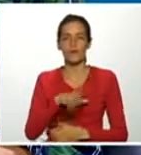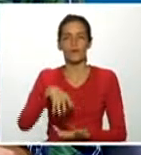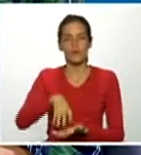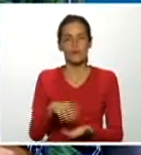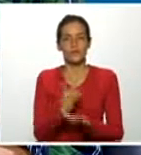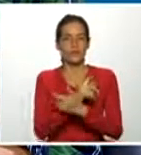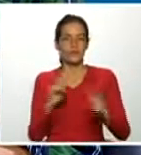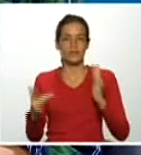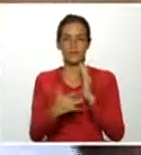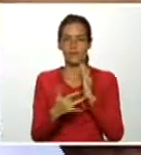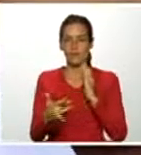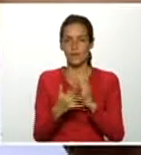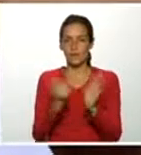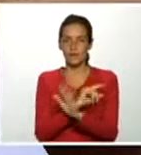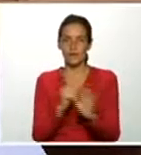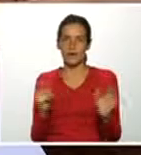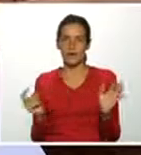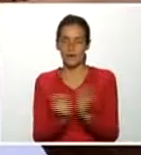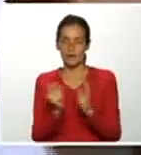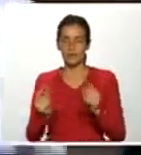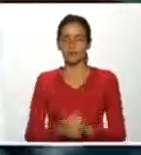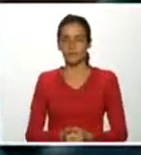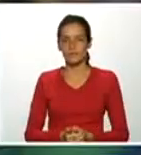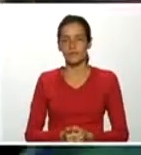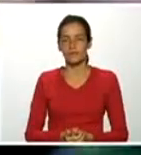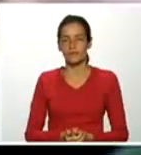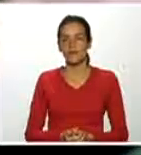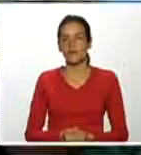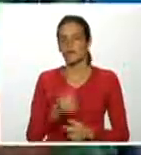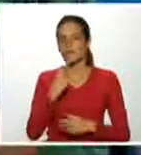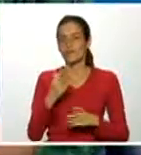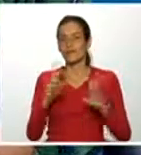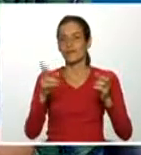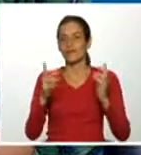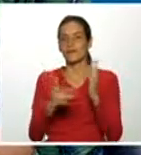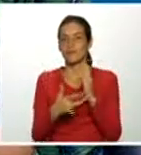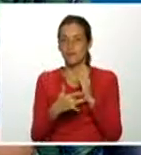soberanía tecnológica integral. Como la soberanía tecnológica, pues